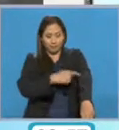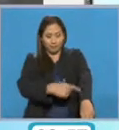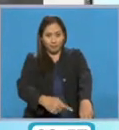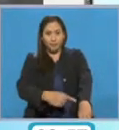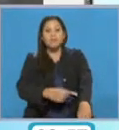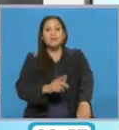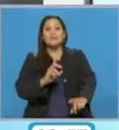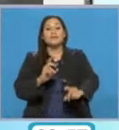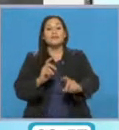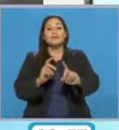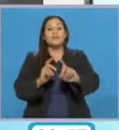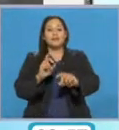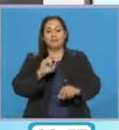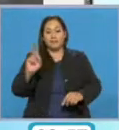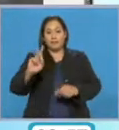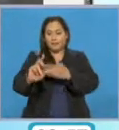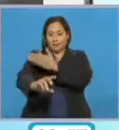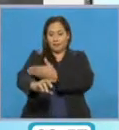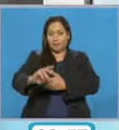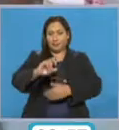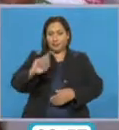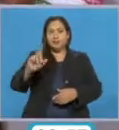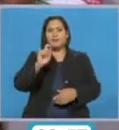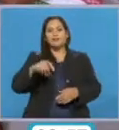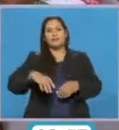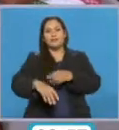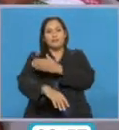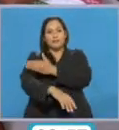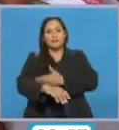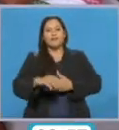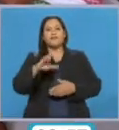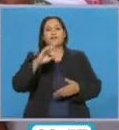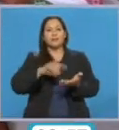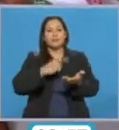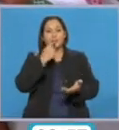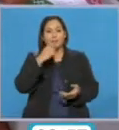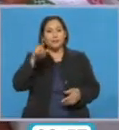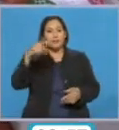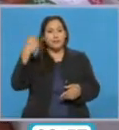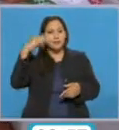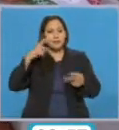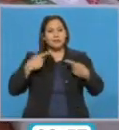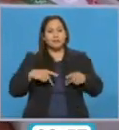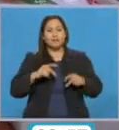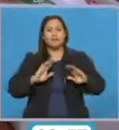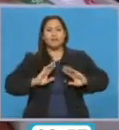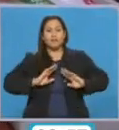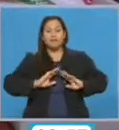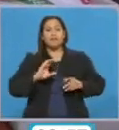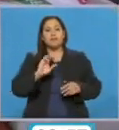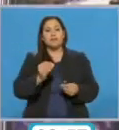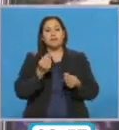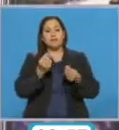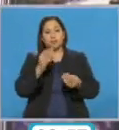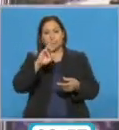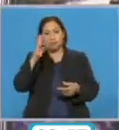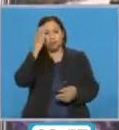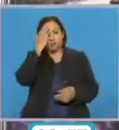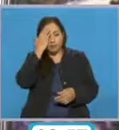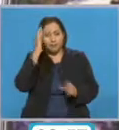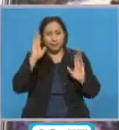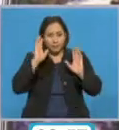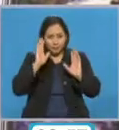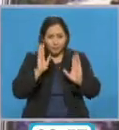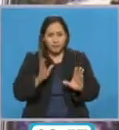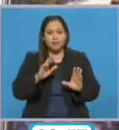derecha, y desde entonces se le conoce como el Manco de Celaya. Sí. Sin embargo, fue una persona que como militar tuvo mucho reconocimiento. Ya